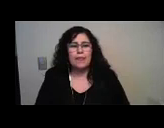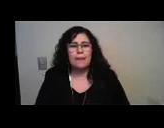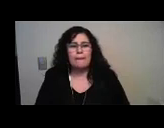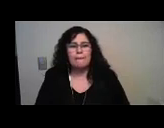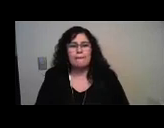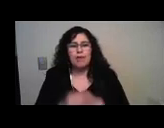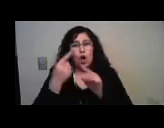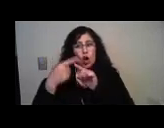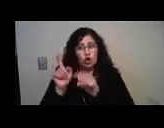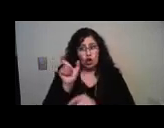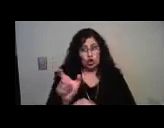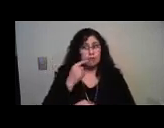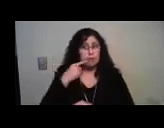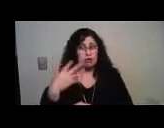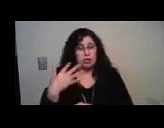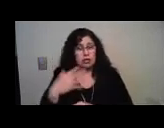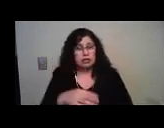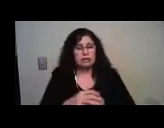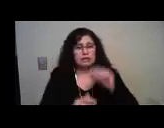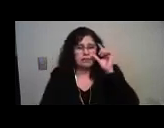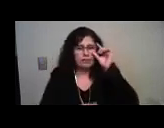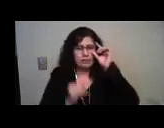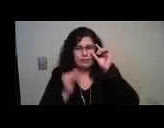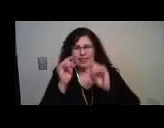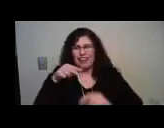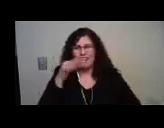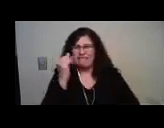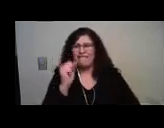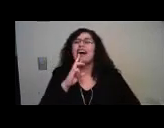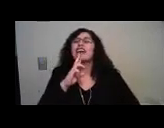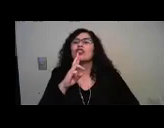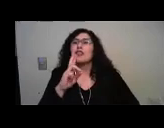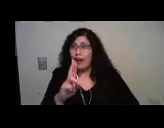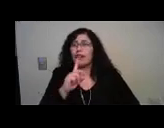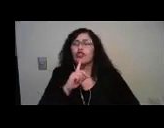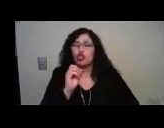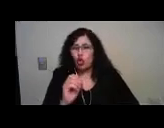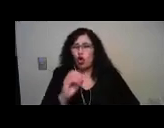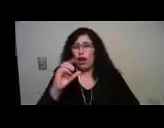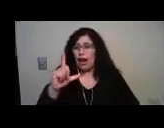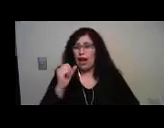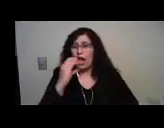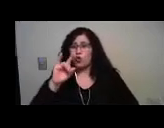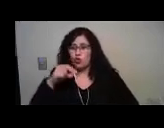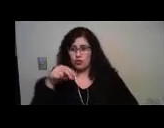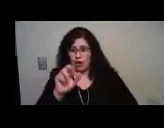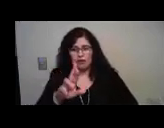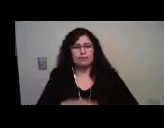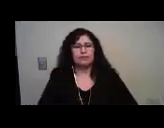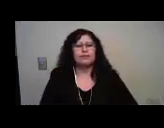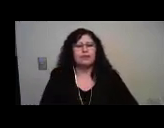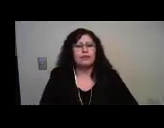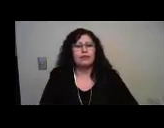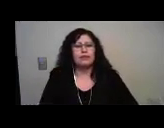Otro concepto importante tiene que ver con los infartos lacunares, ¿ya? Por ejemplo, si hay un accidente vascular encefálico